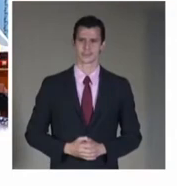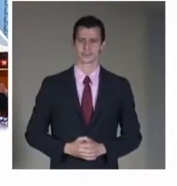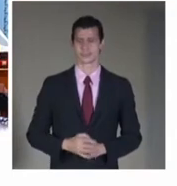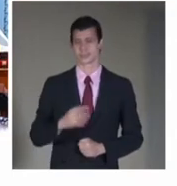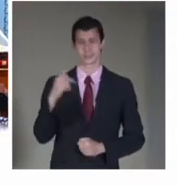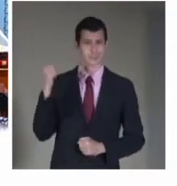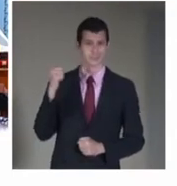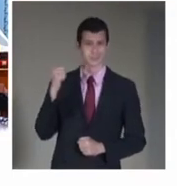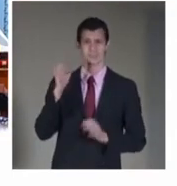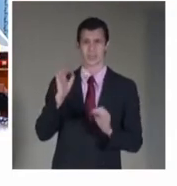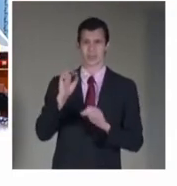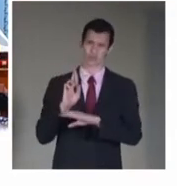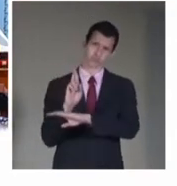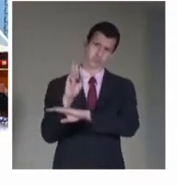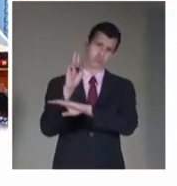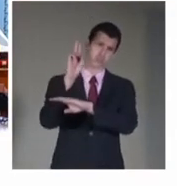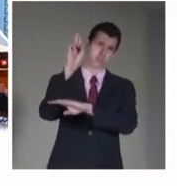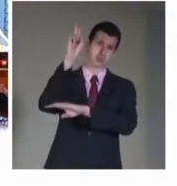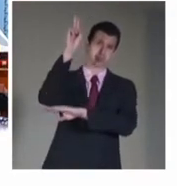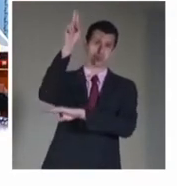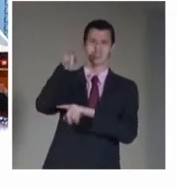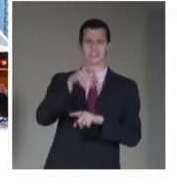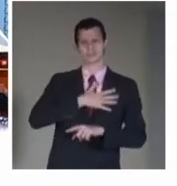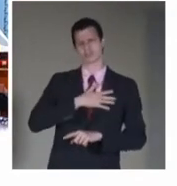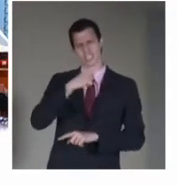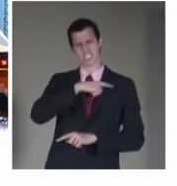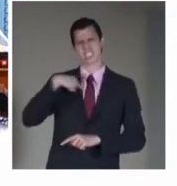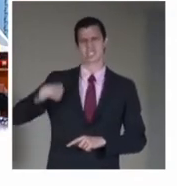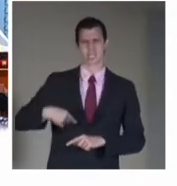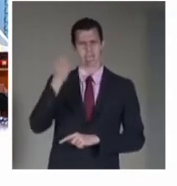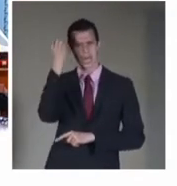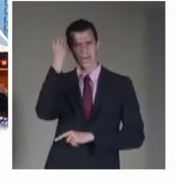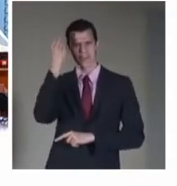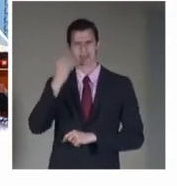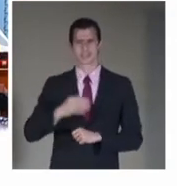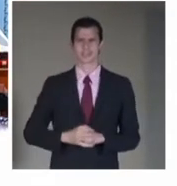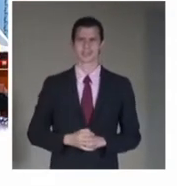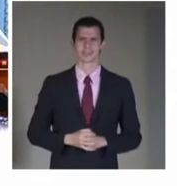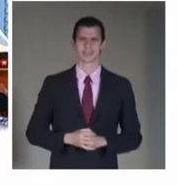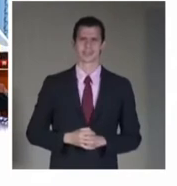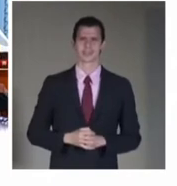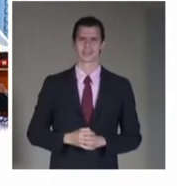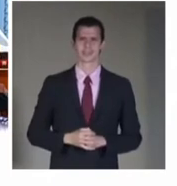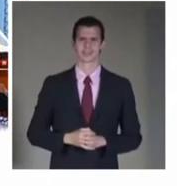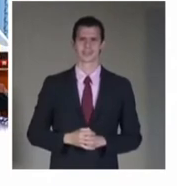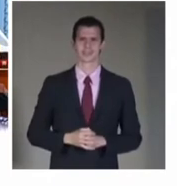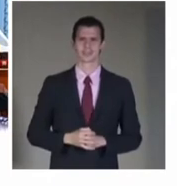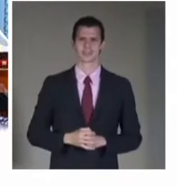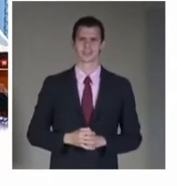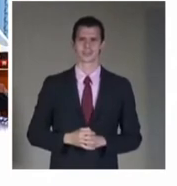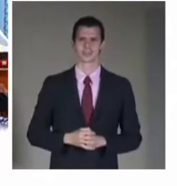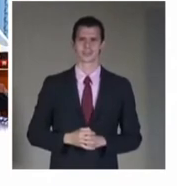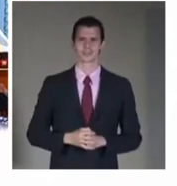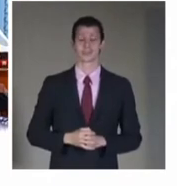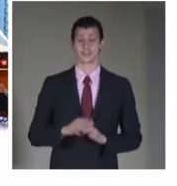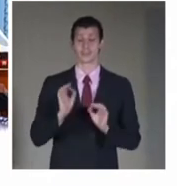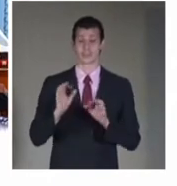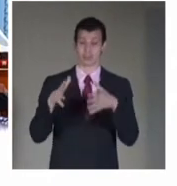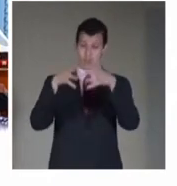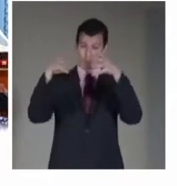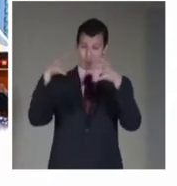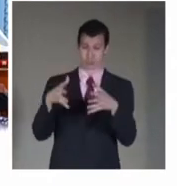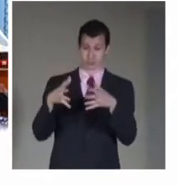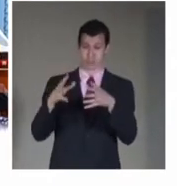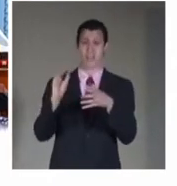lanza este acuestes chino los chinos están contiene una estación orbital el cohete pone lo que va a dejar en el espacio y después se